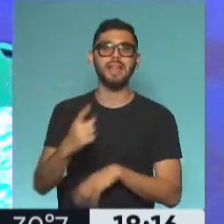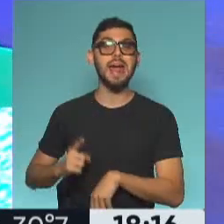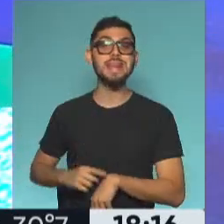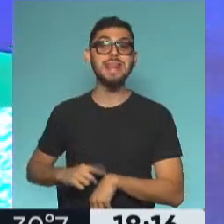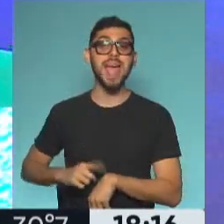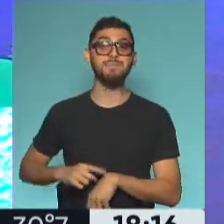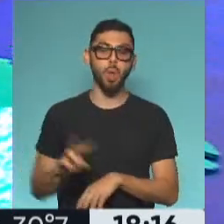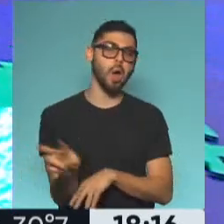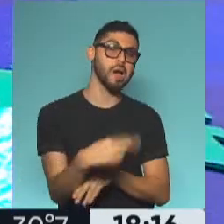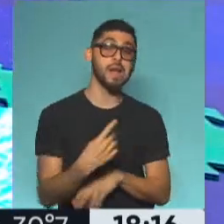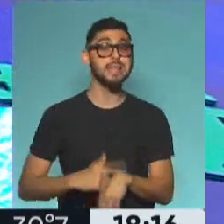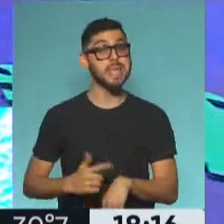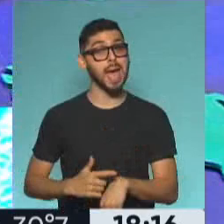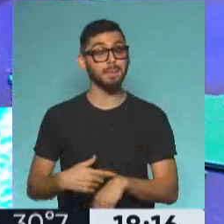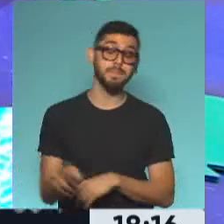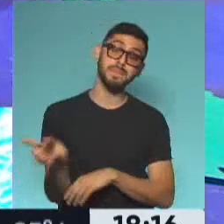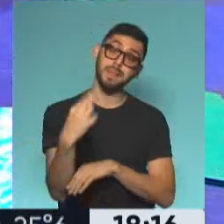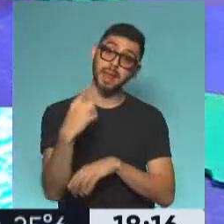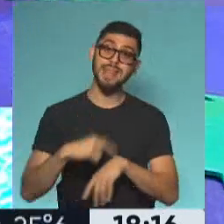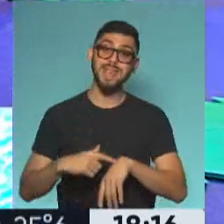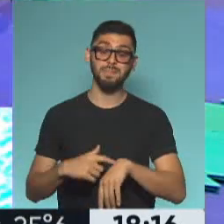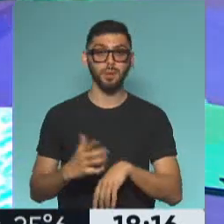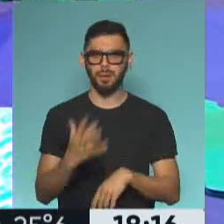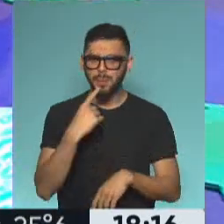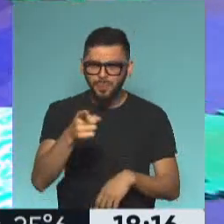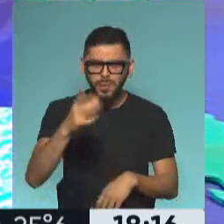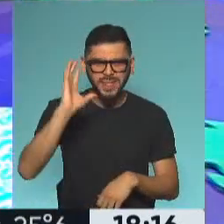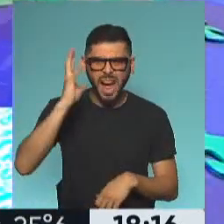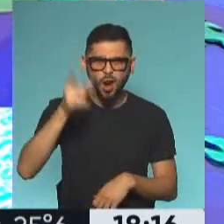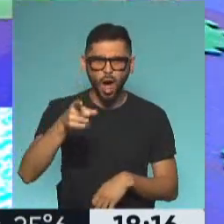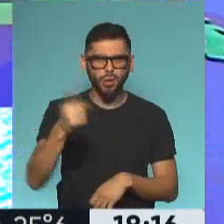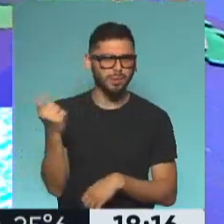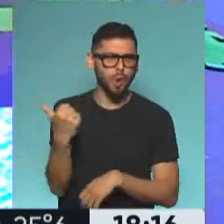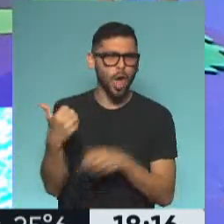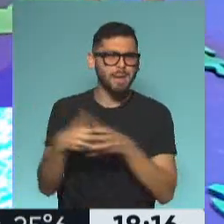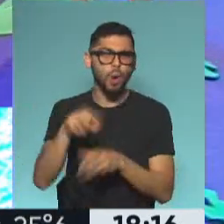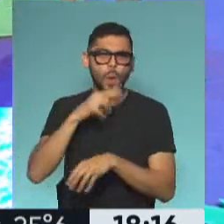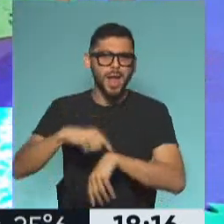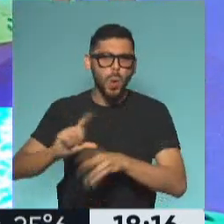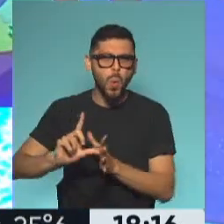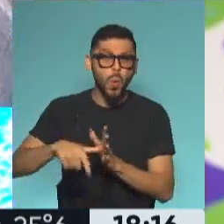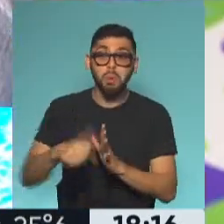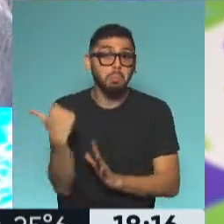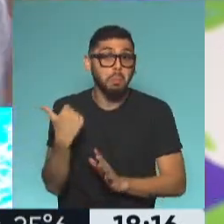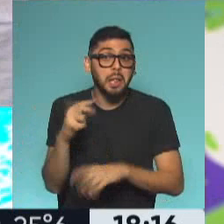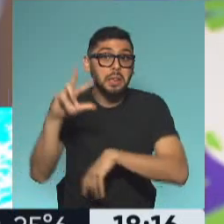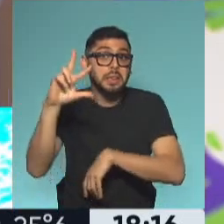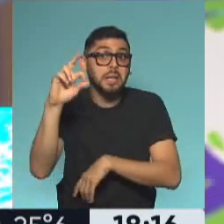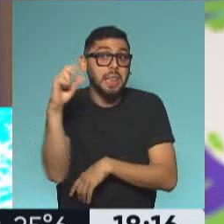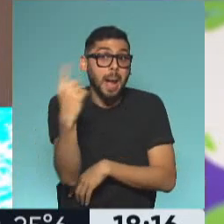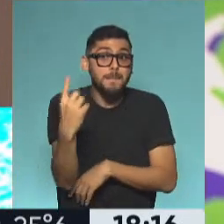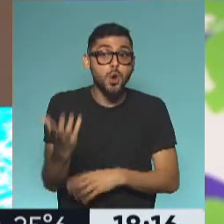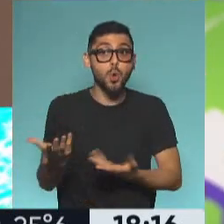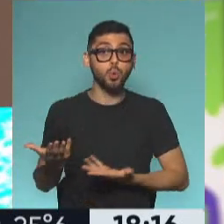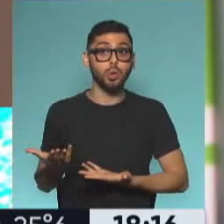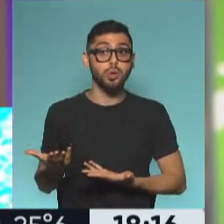que... Y te digo que los apuran. Perdón, nos Gastón, apuran ¿usted está enojado porque piensa que el equipo verde tarda mucho tiempo? Se toman media hora. Bueno, pero no.